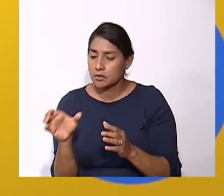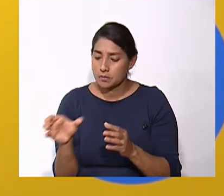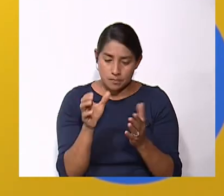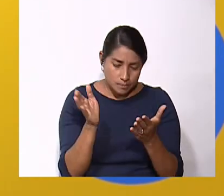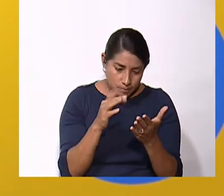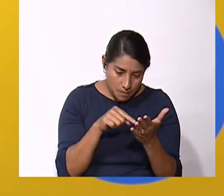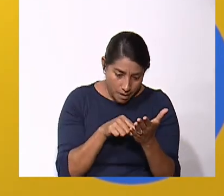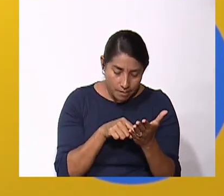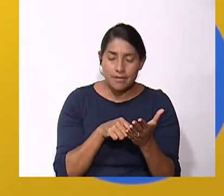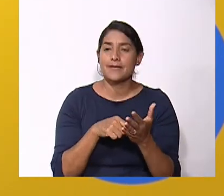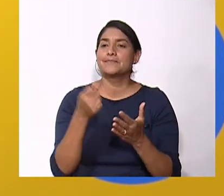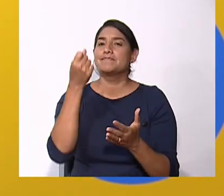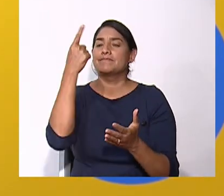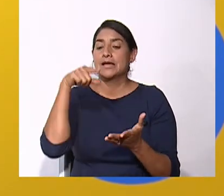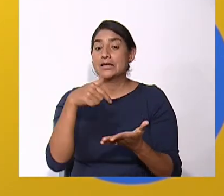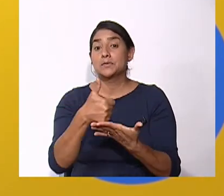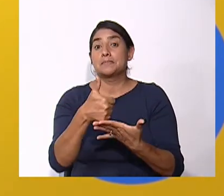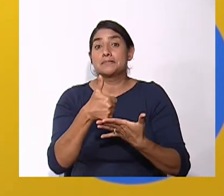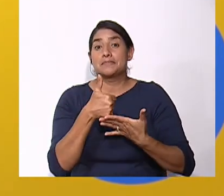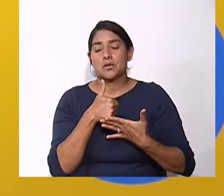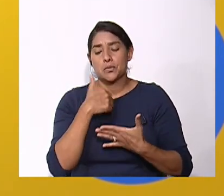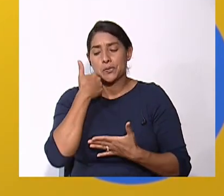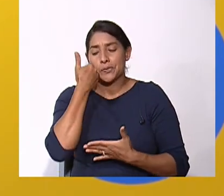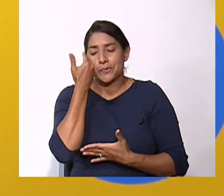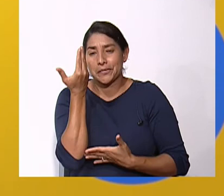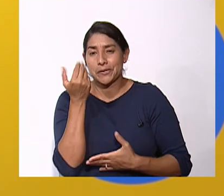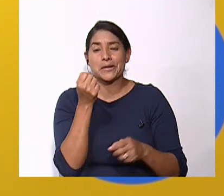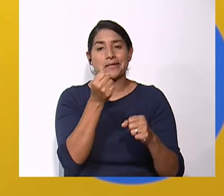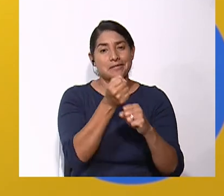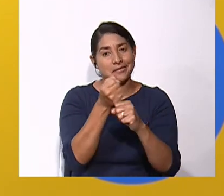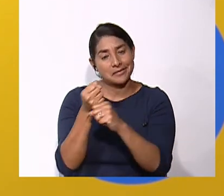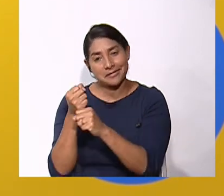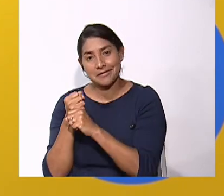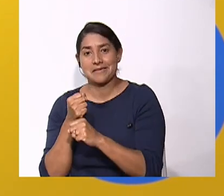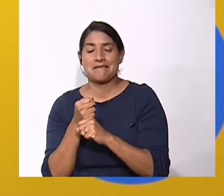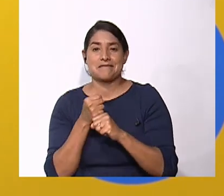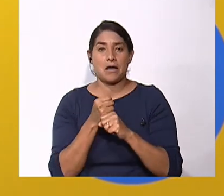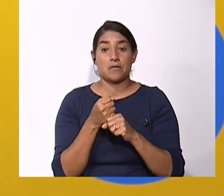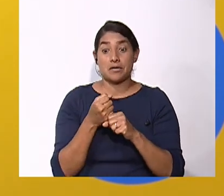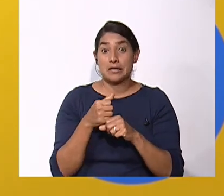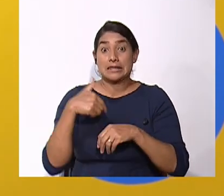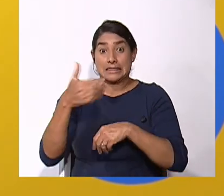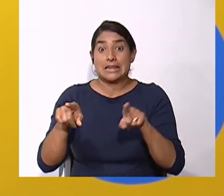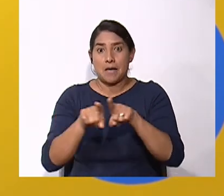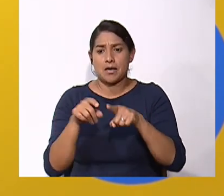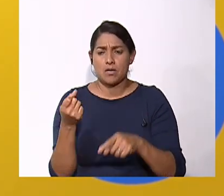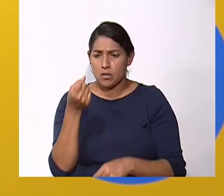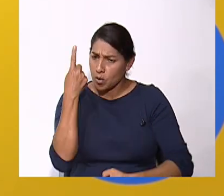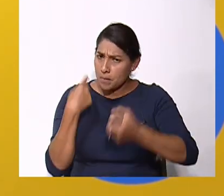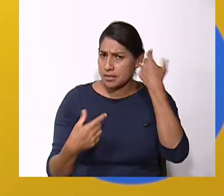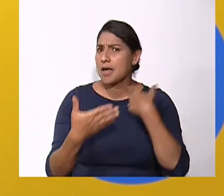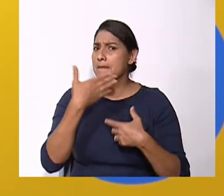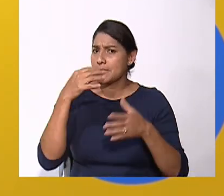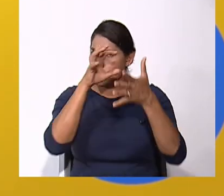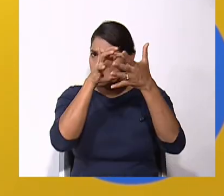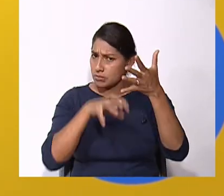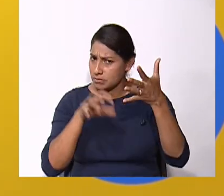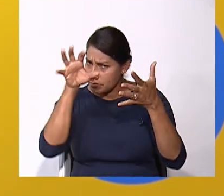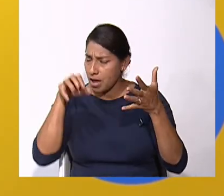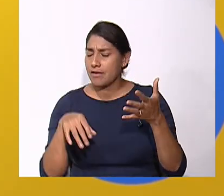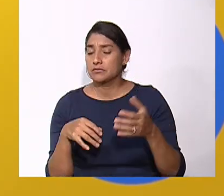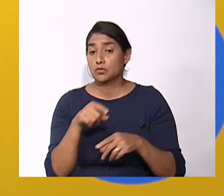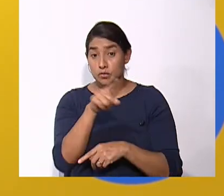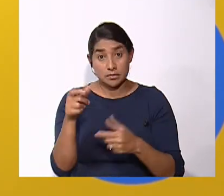conocemos. Eso nos va a facilitar un montón el trabajo y a la hora de comprender mejor los textos.